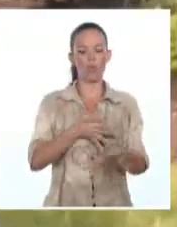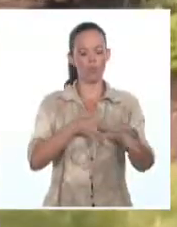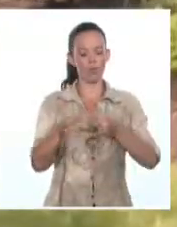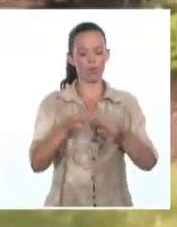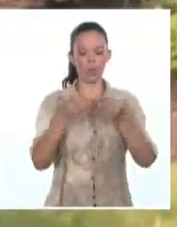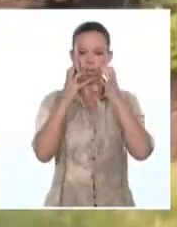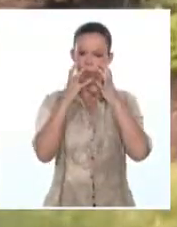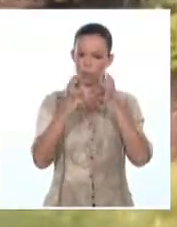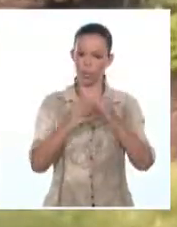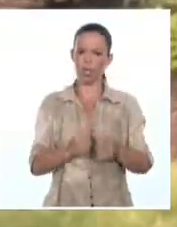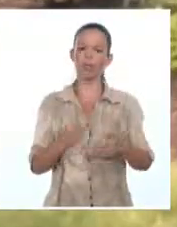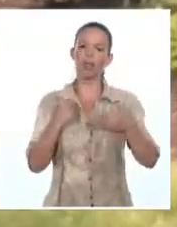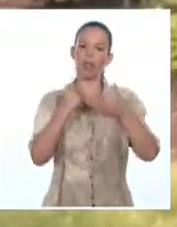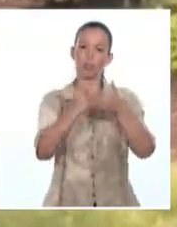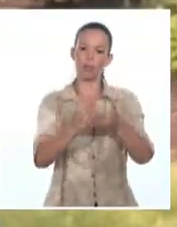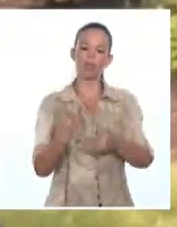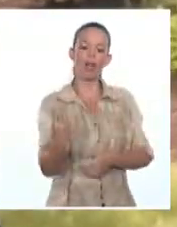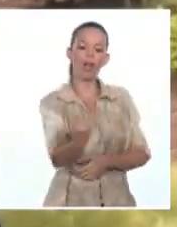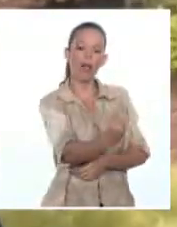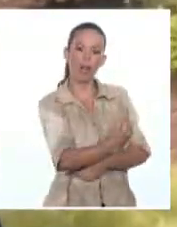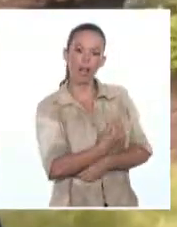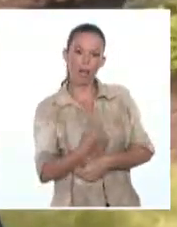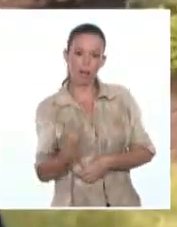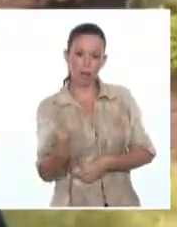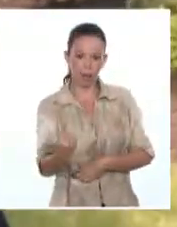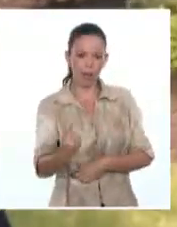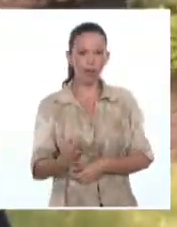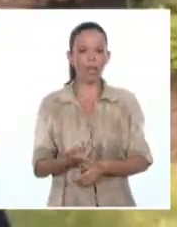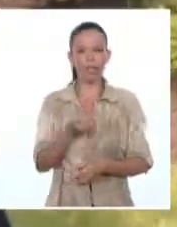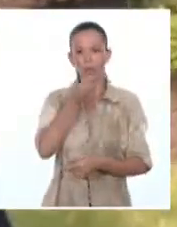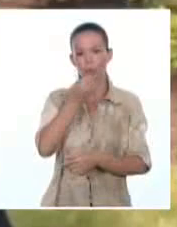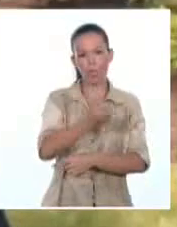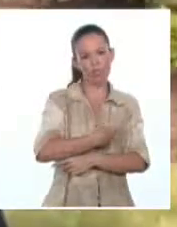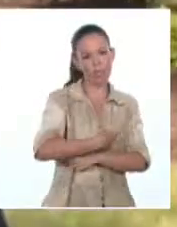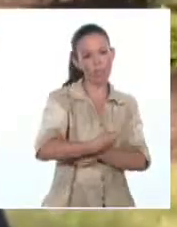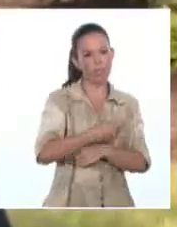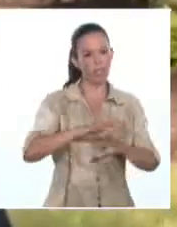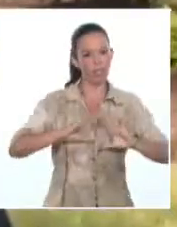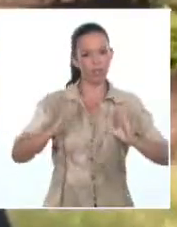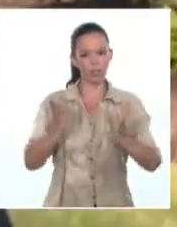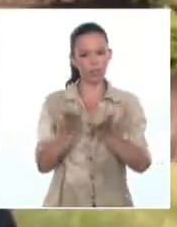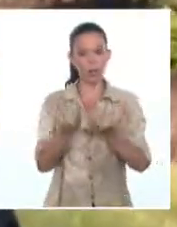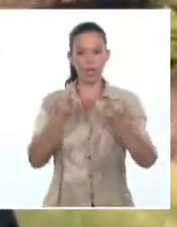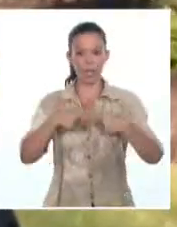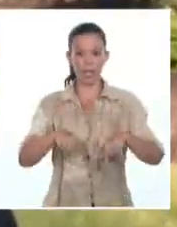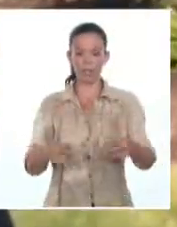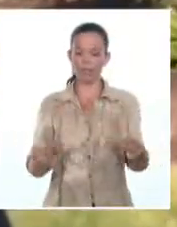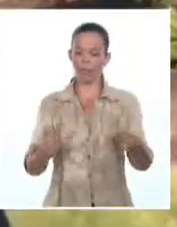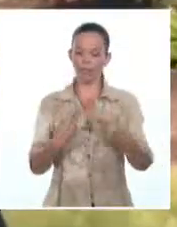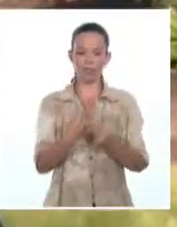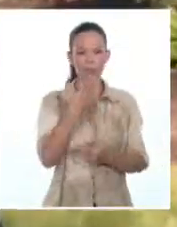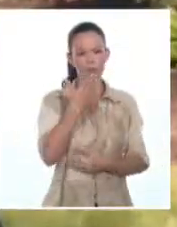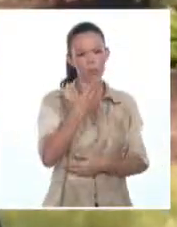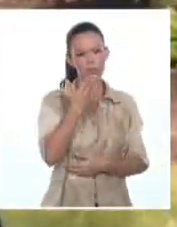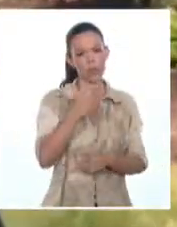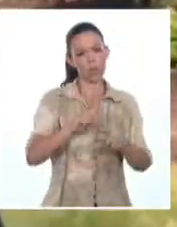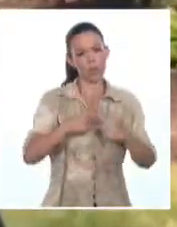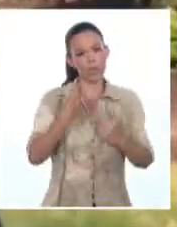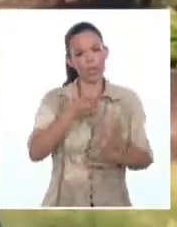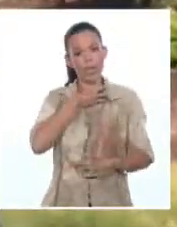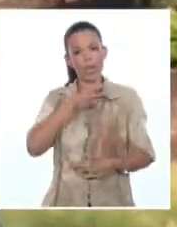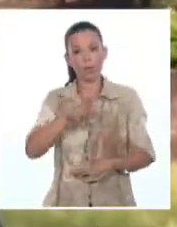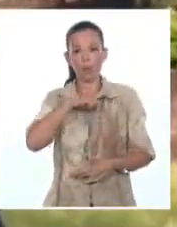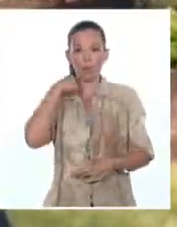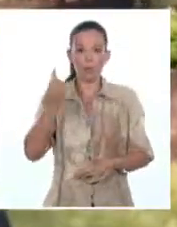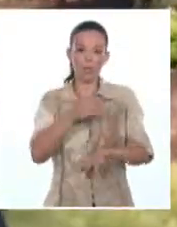impulsar las carreras y batear y este en este juego con Australia salimos a darlo todo porque si perdíamos ya salíamos